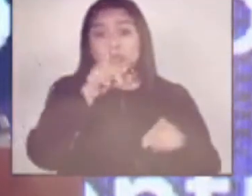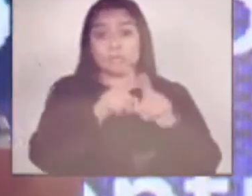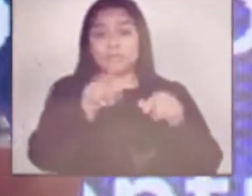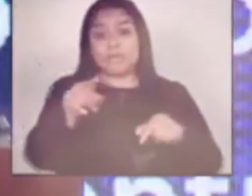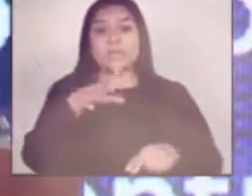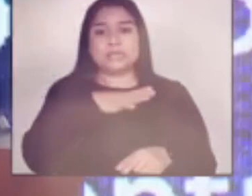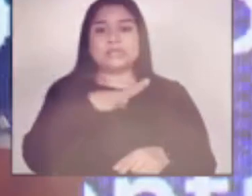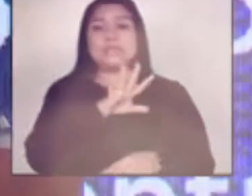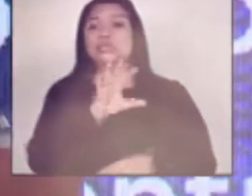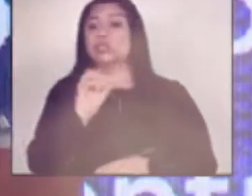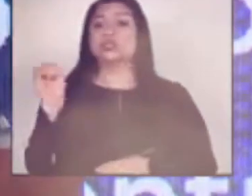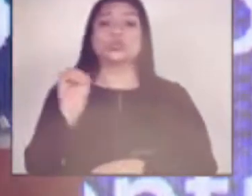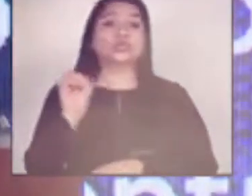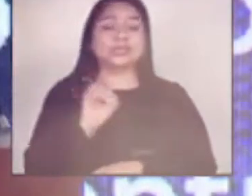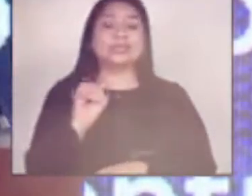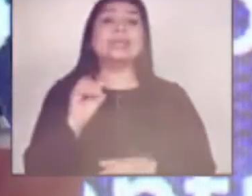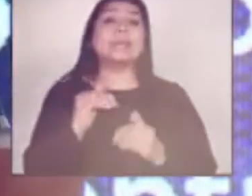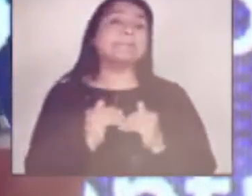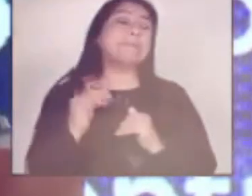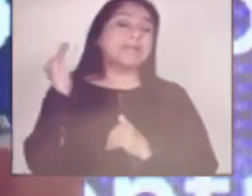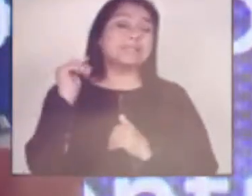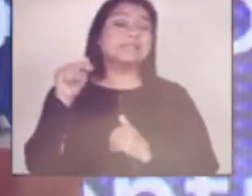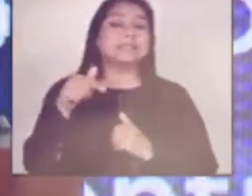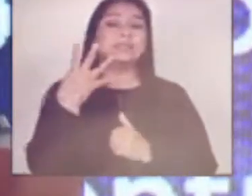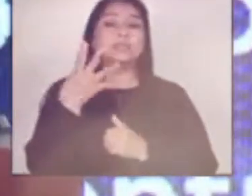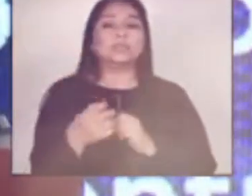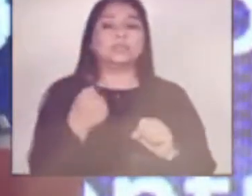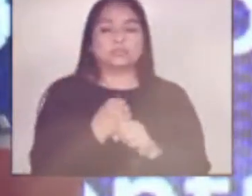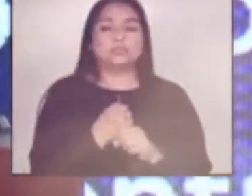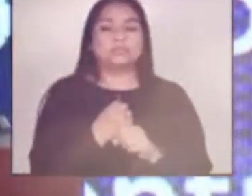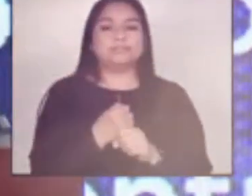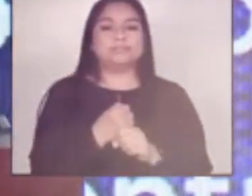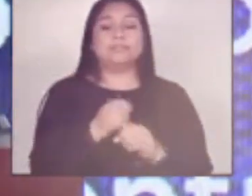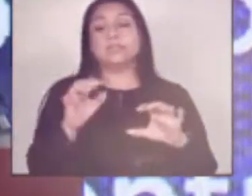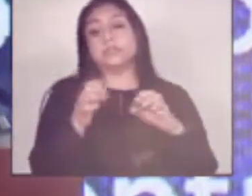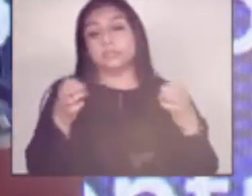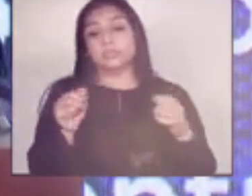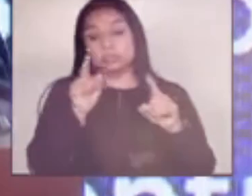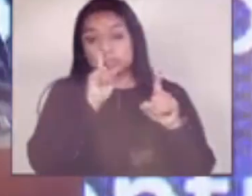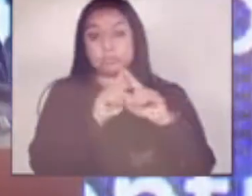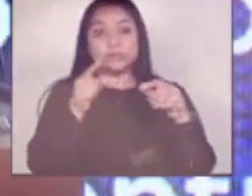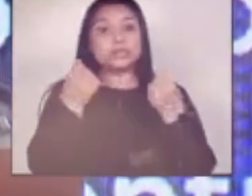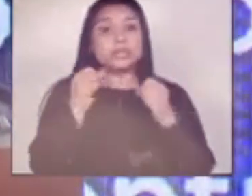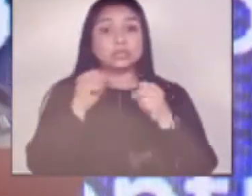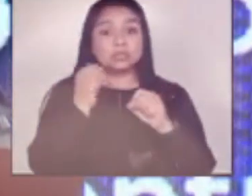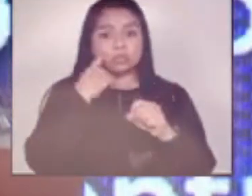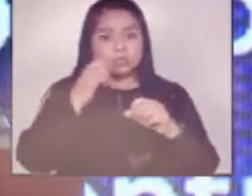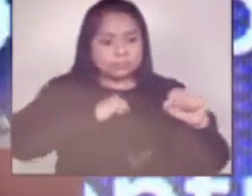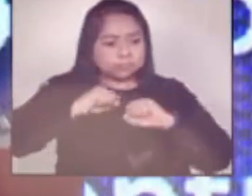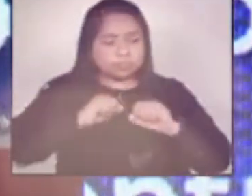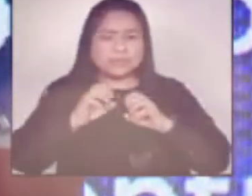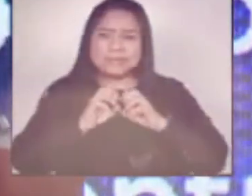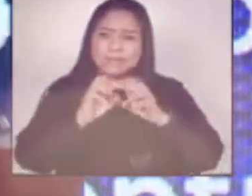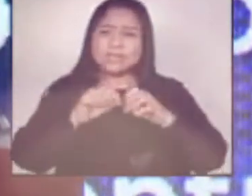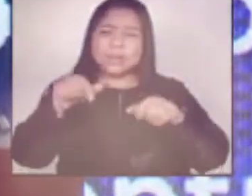un 50% de incremento en estos 4 años. Asimismo, se realizaron los esfuerzos como propósito para generar